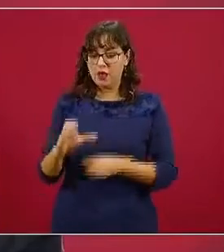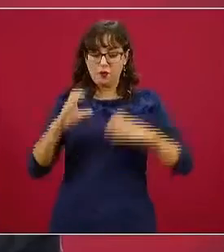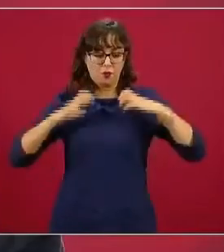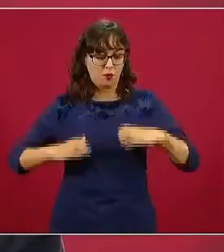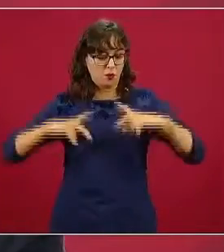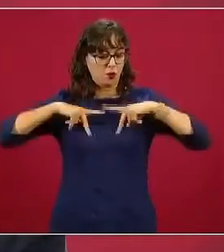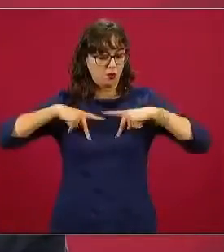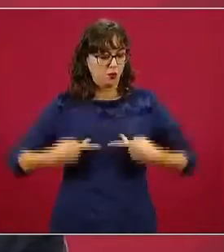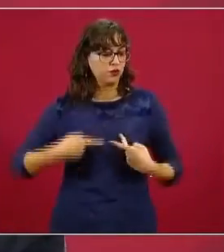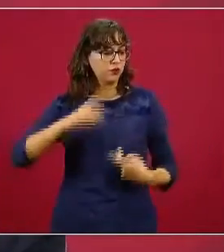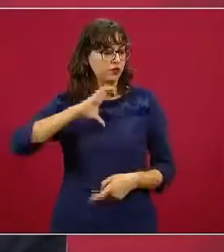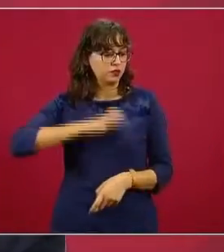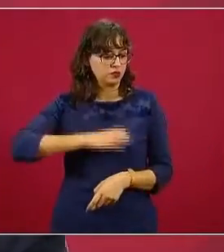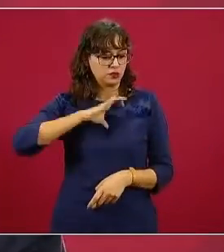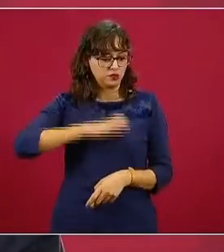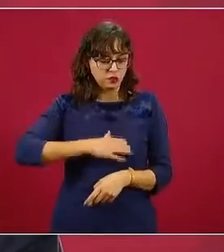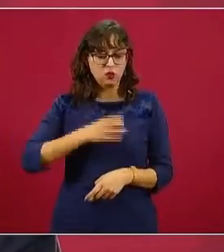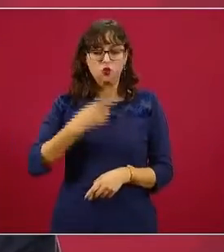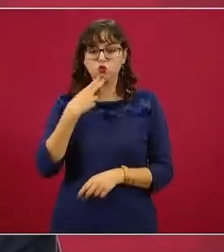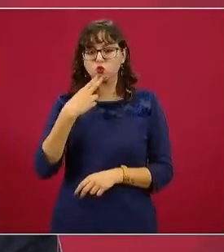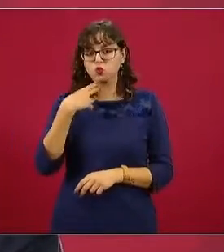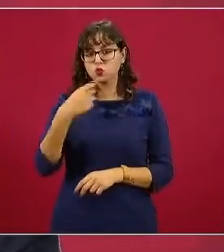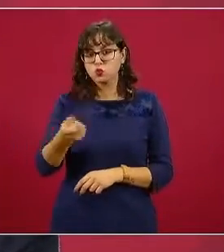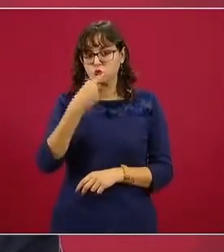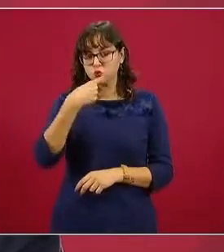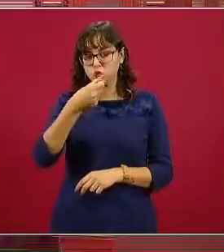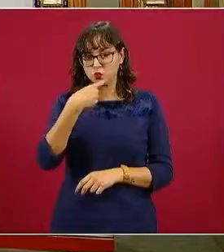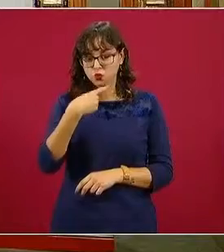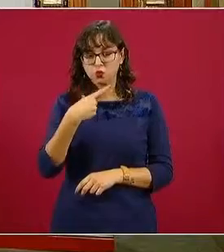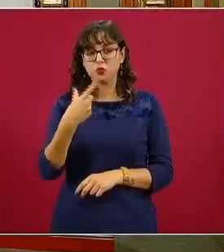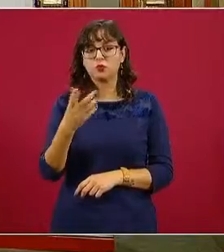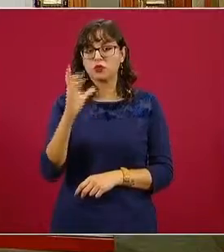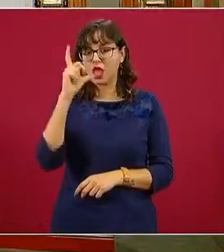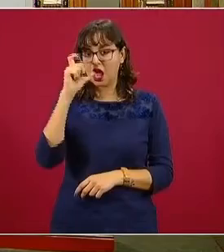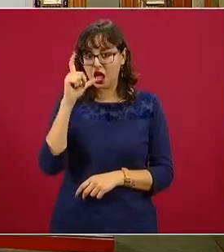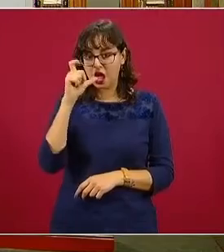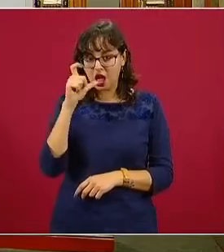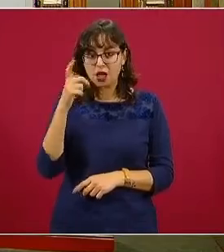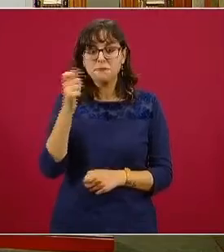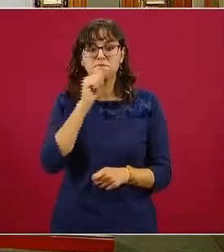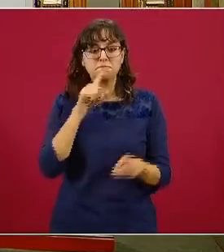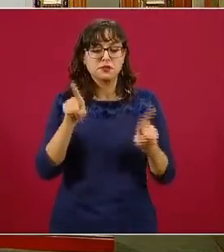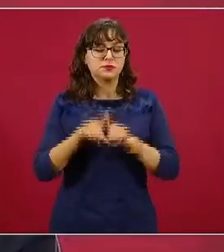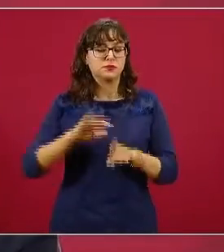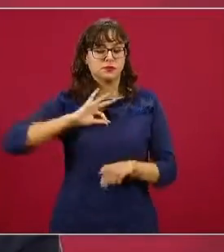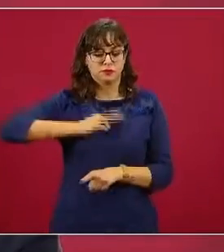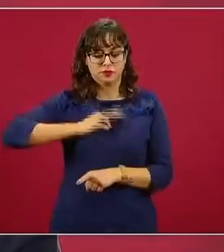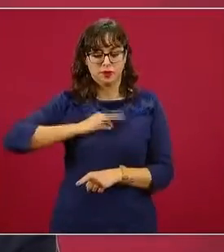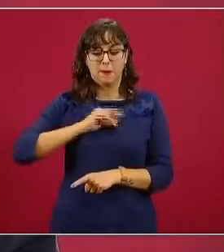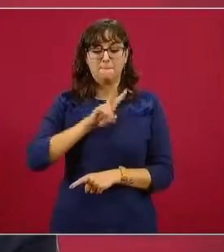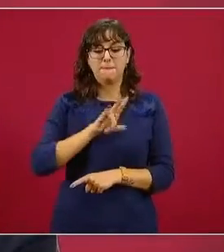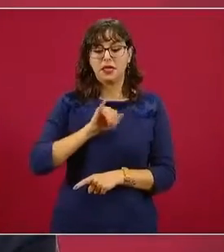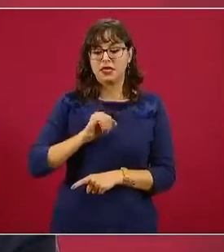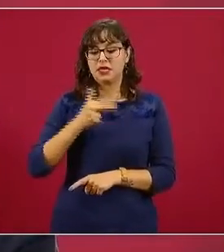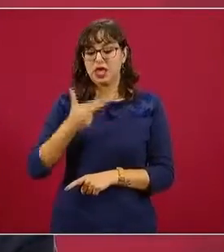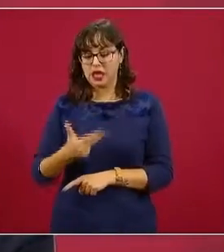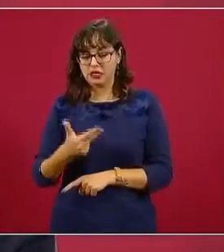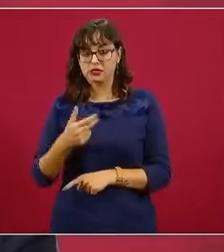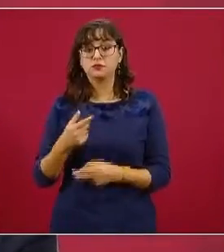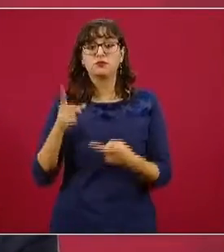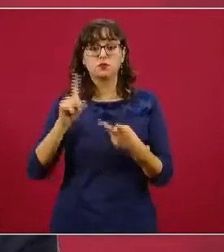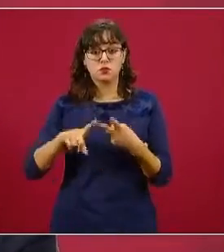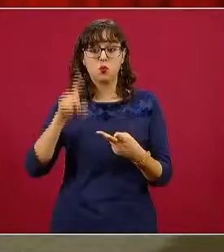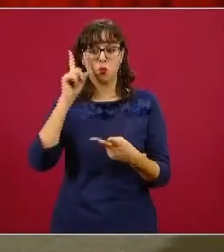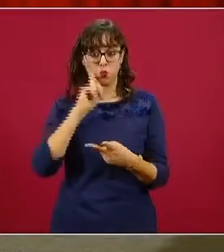inmunosupresión, cáncer, uso de esteroides, infección por VIH, etcétera. y también